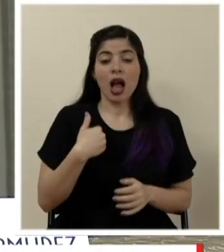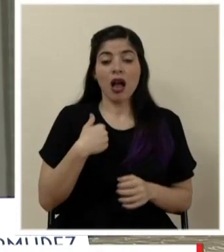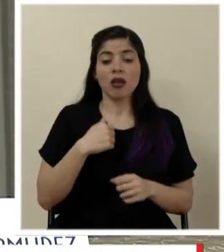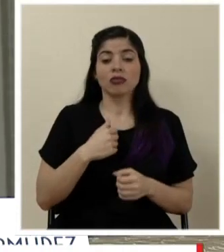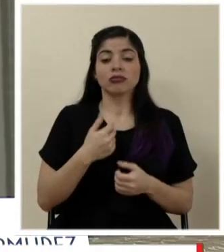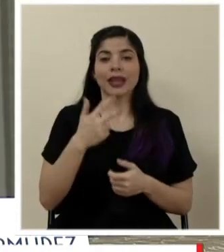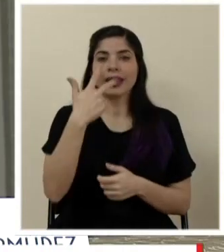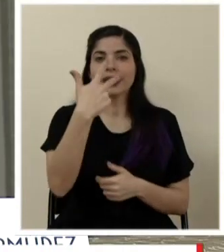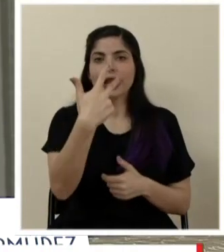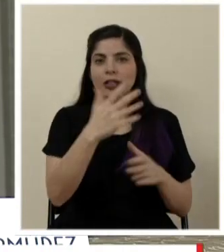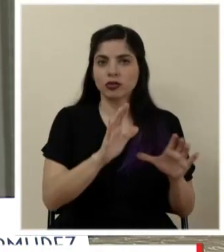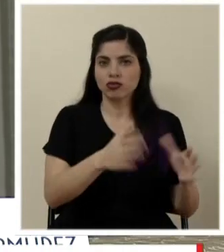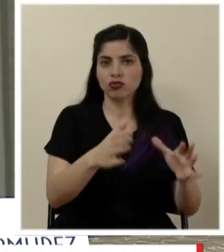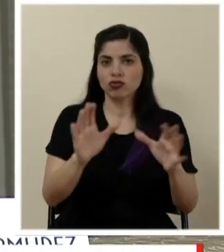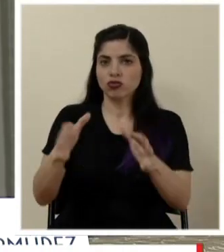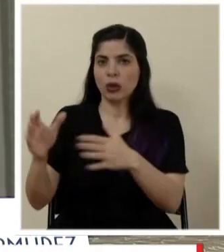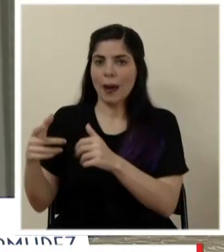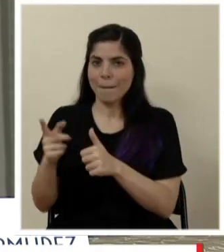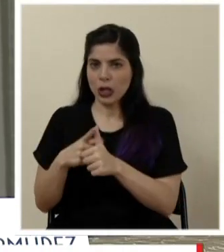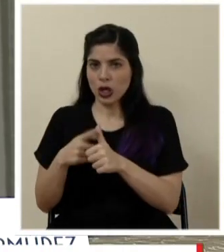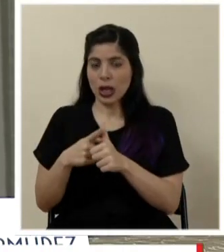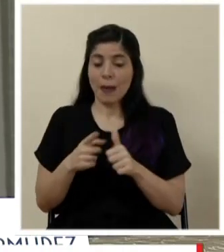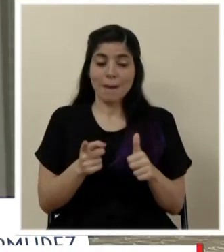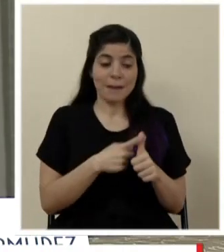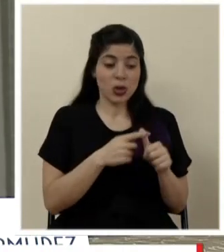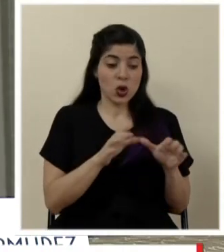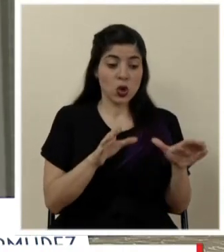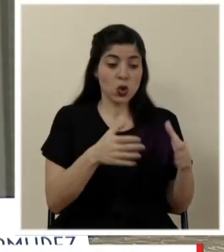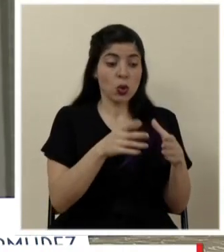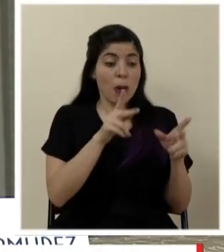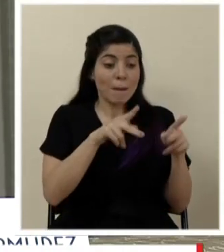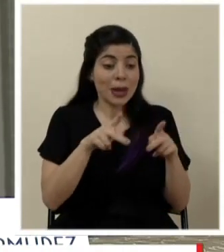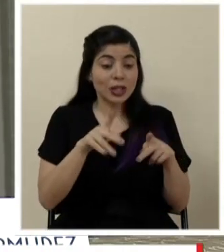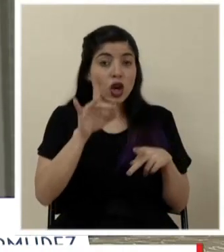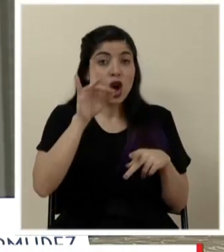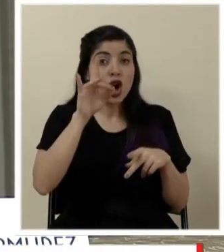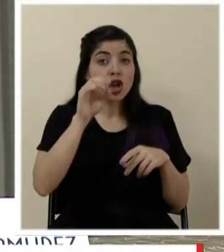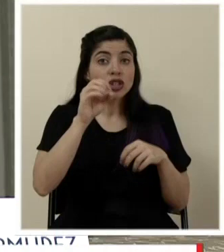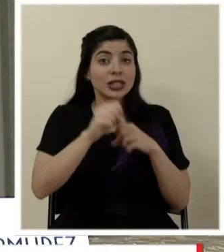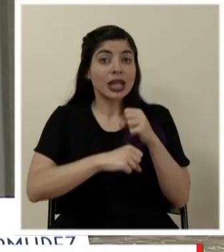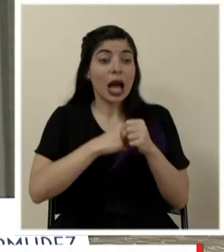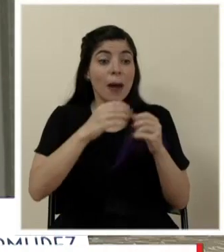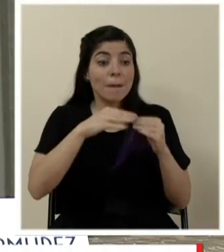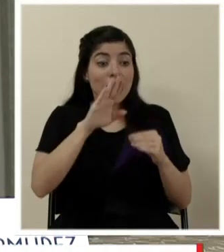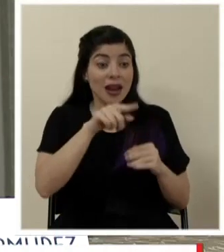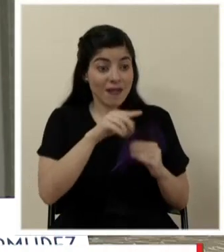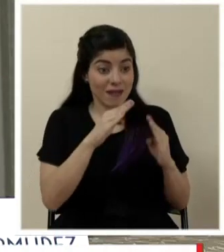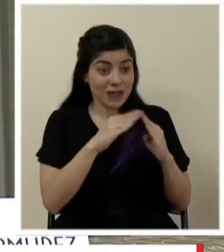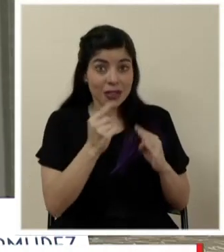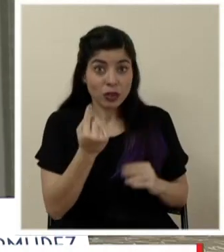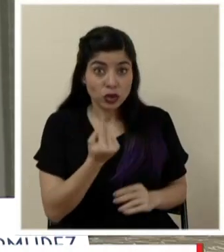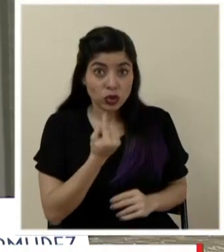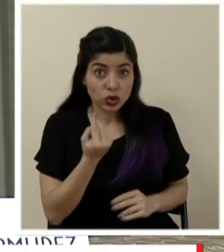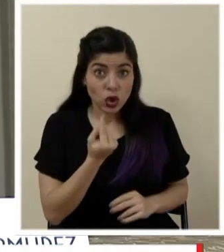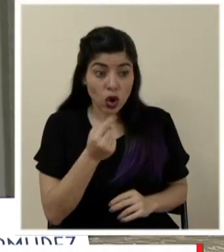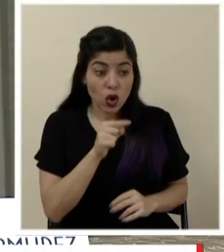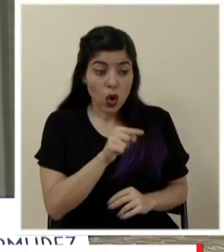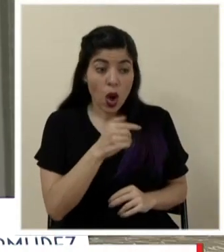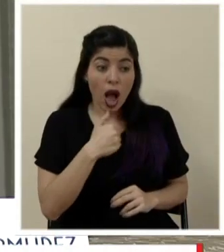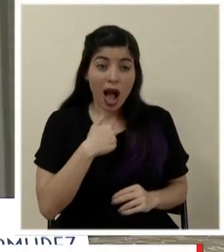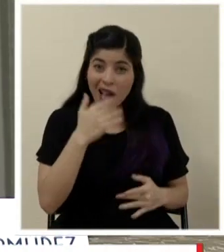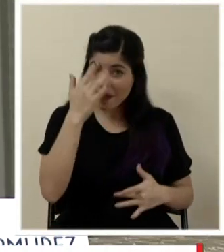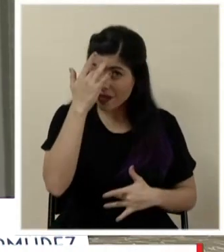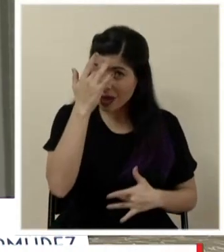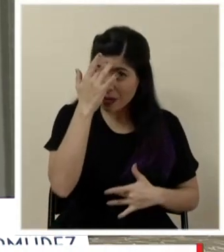grupos seleccionados de prioridad. El primero de ellos, mayores de 80 años, que viven solos, que tienen